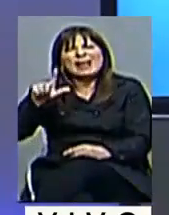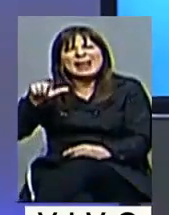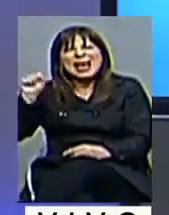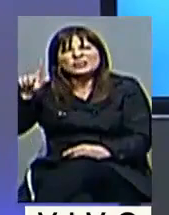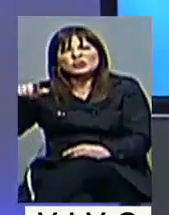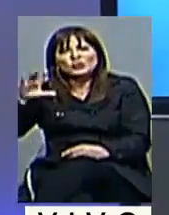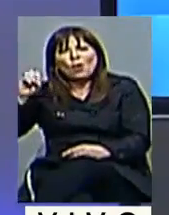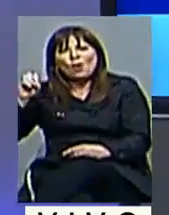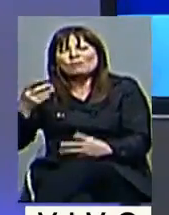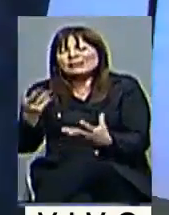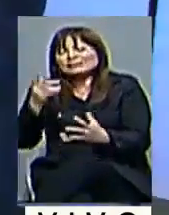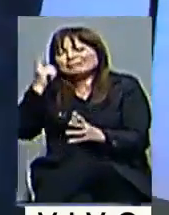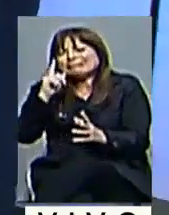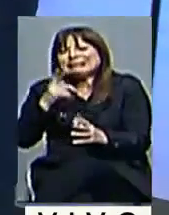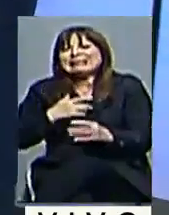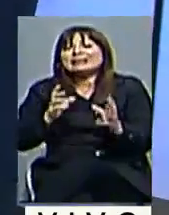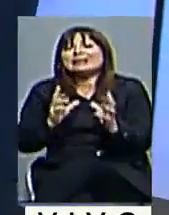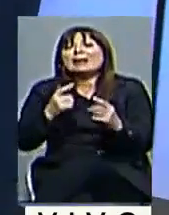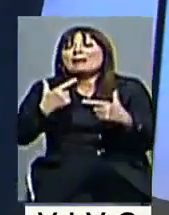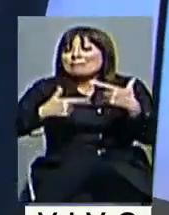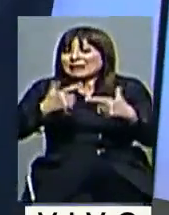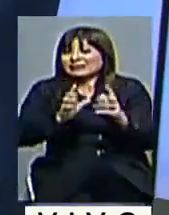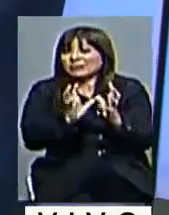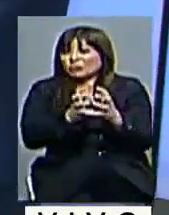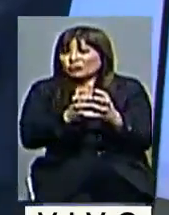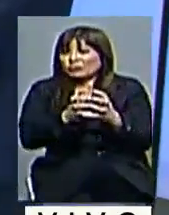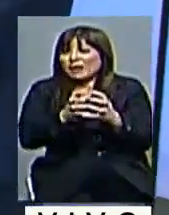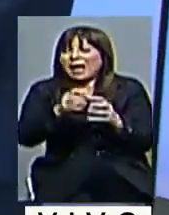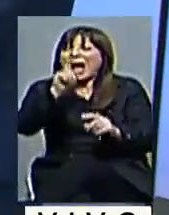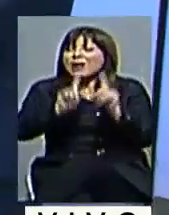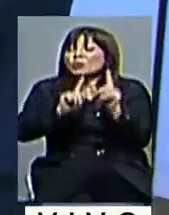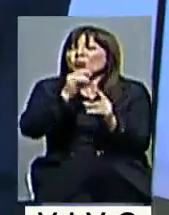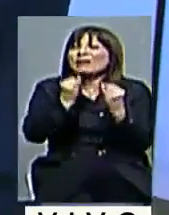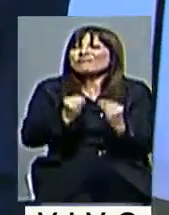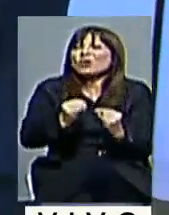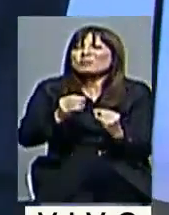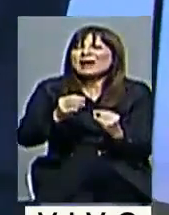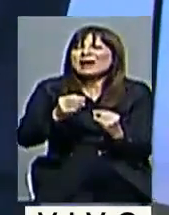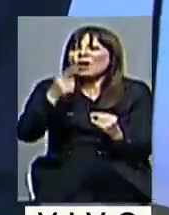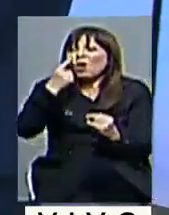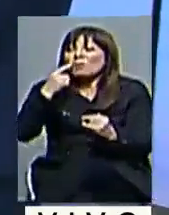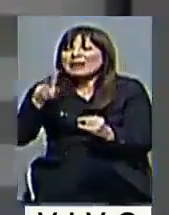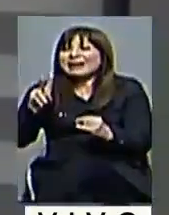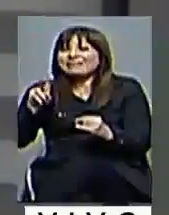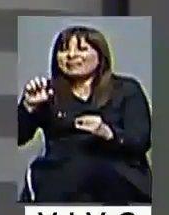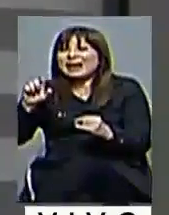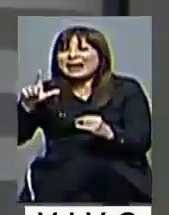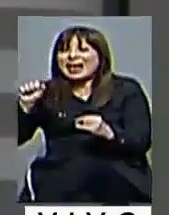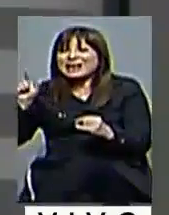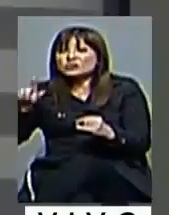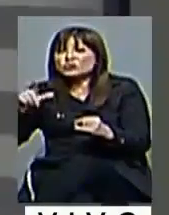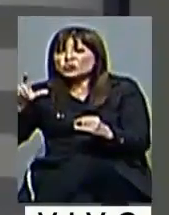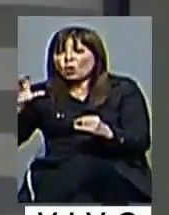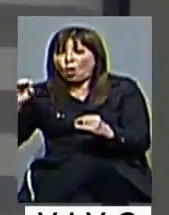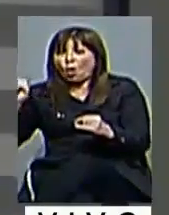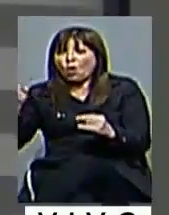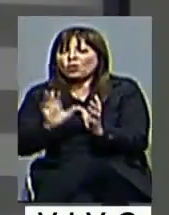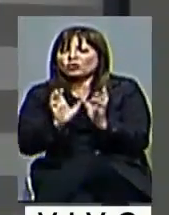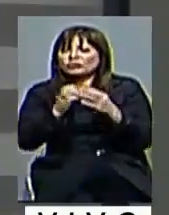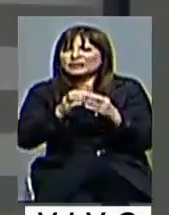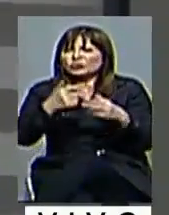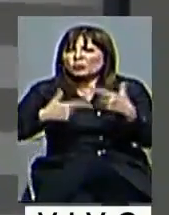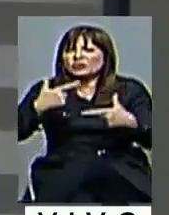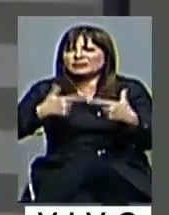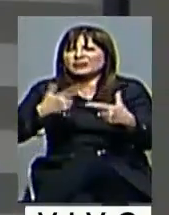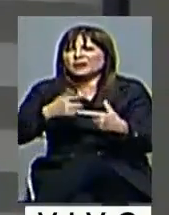que dormir el partido y de alguna forma ya Velasco, yo creo que en el contexto político yo creo que no va a aparecer